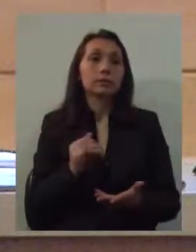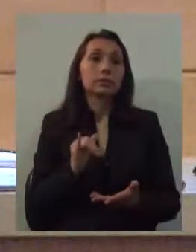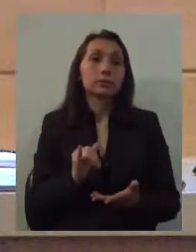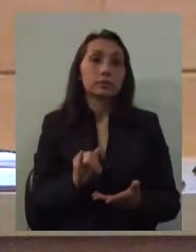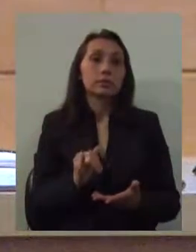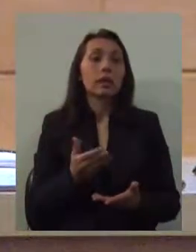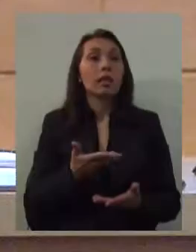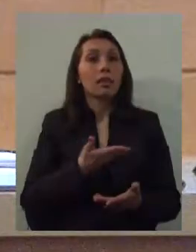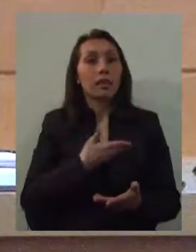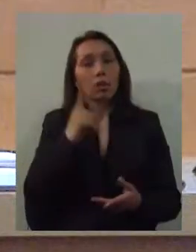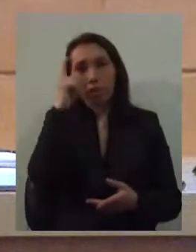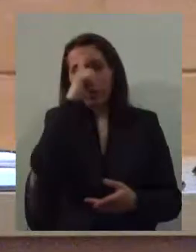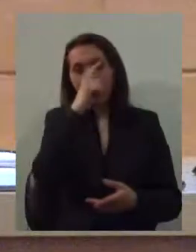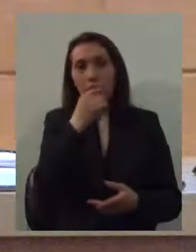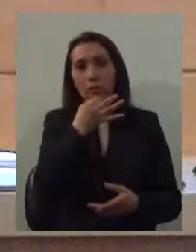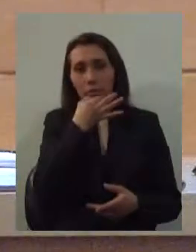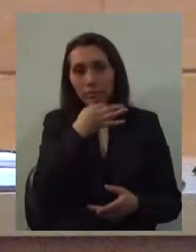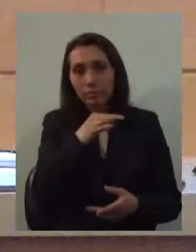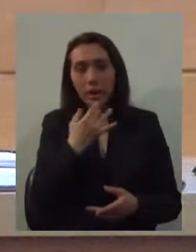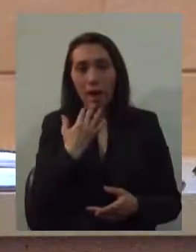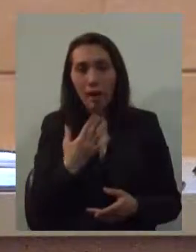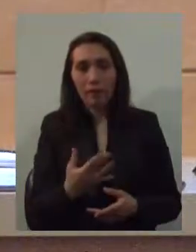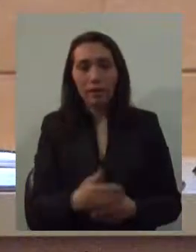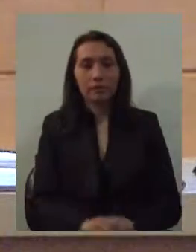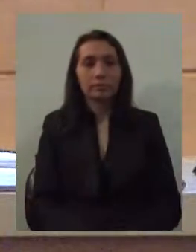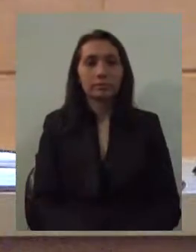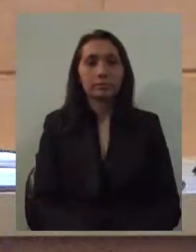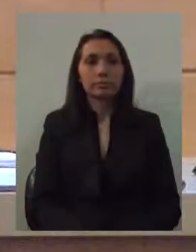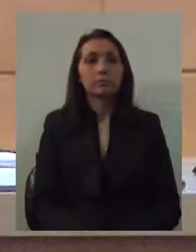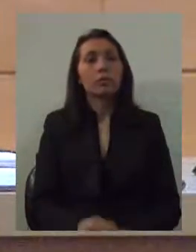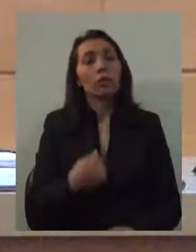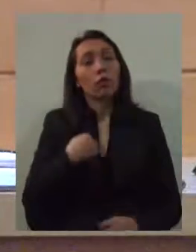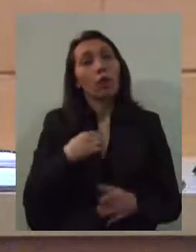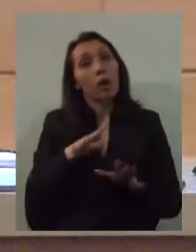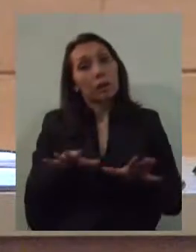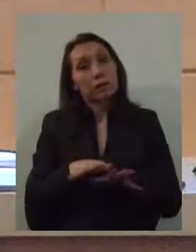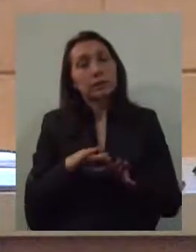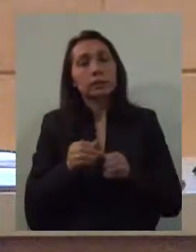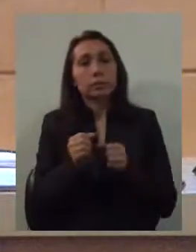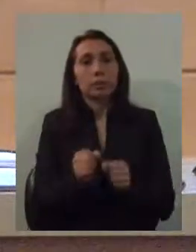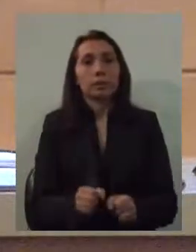y tengo dificultades para sacar la voz, pero voy a hacer lo posible.